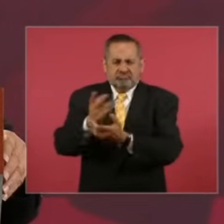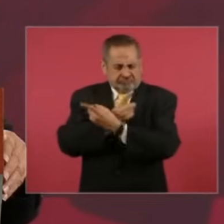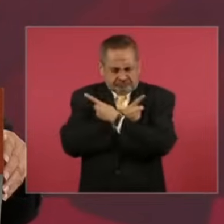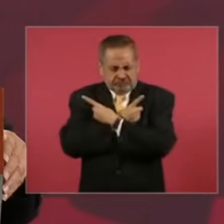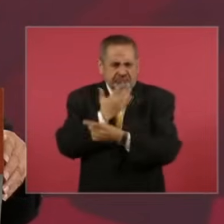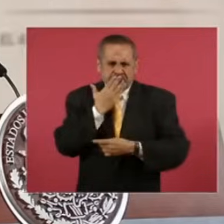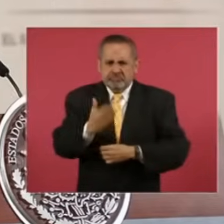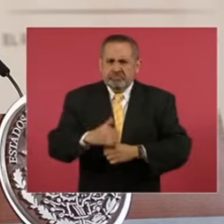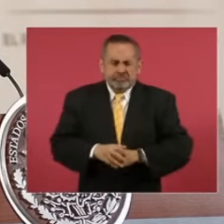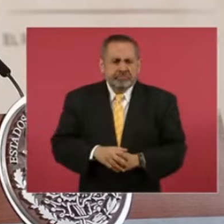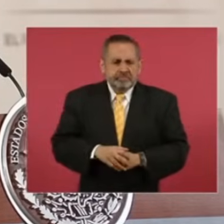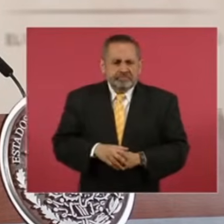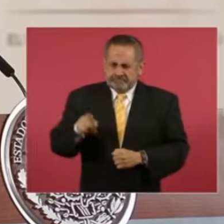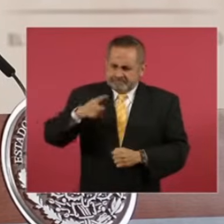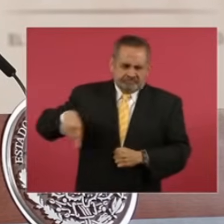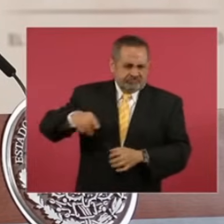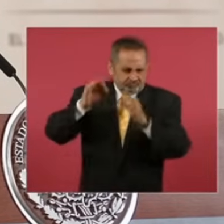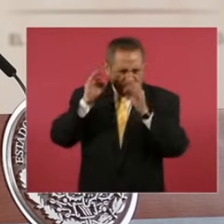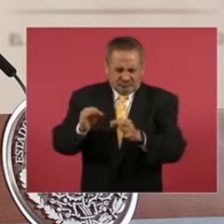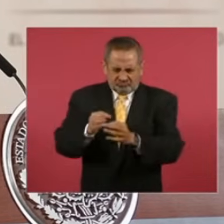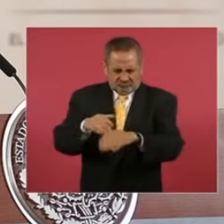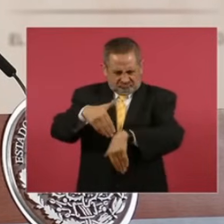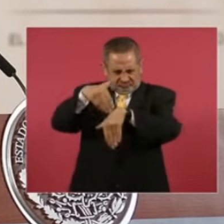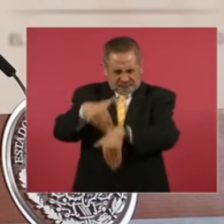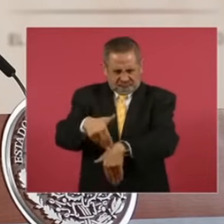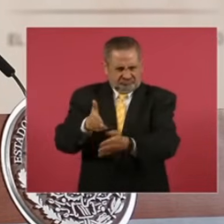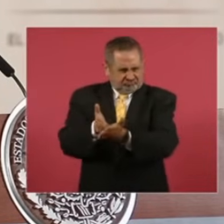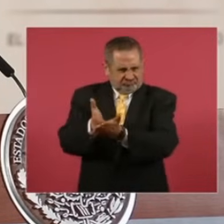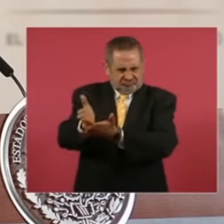modestia y son leales